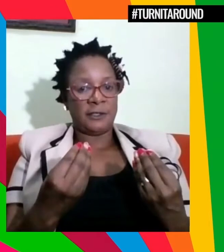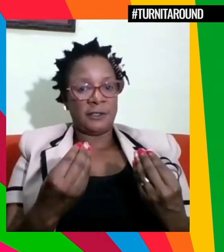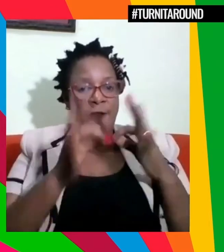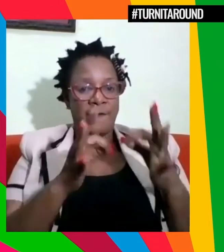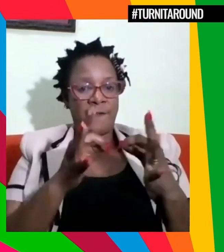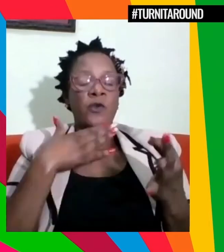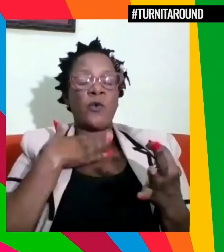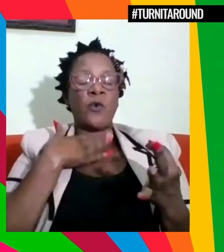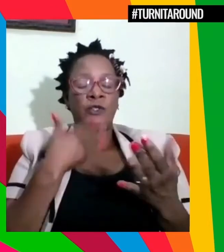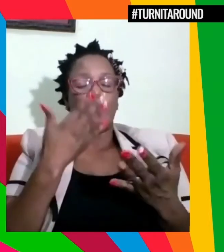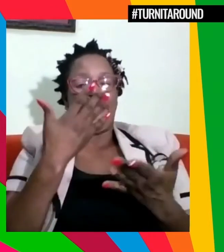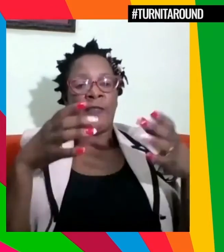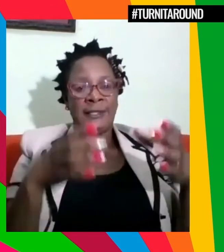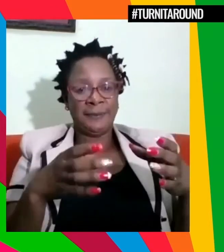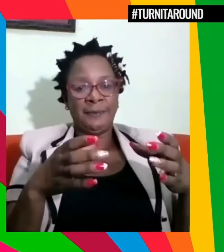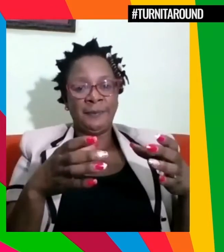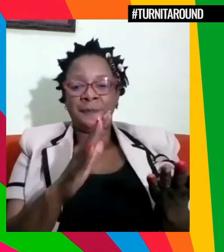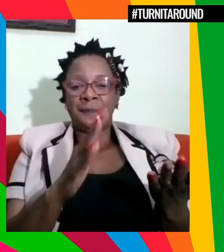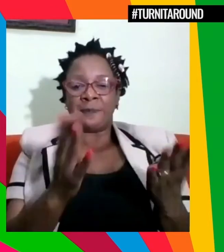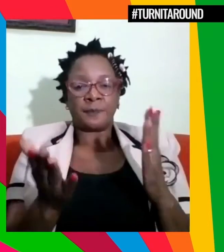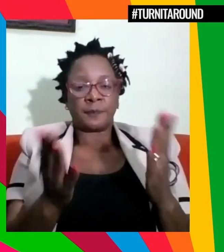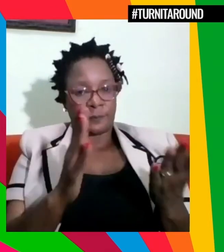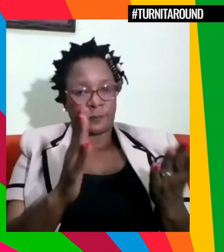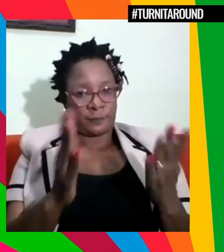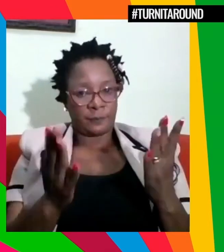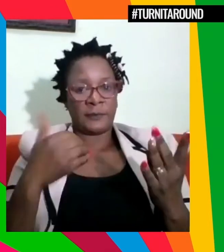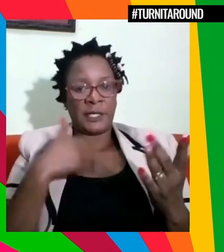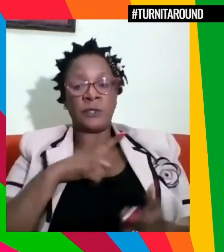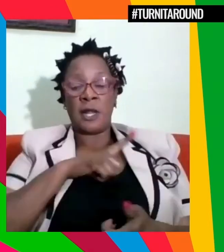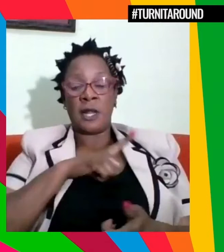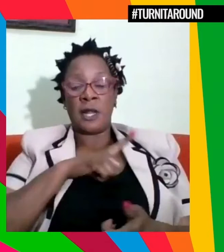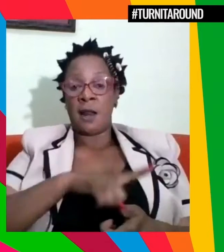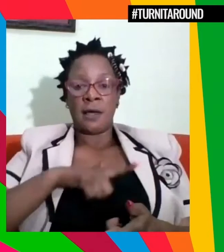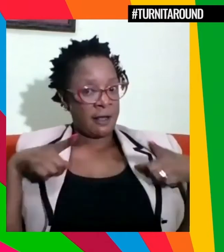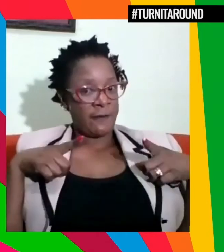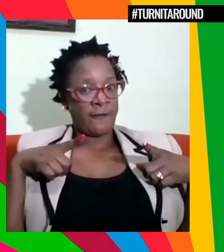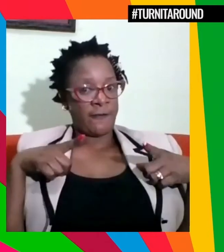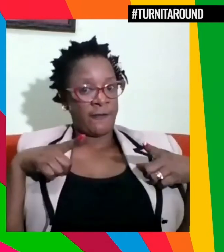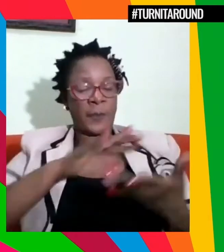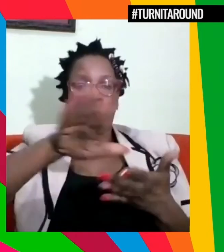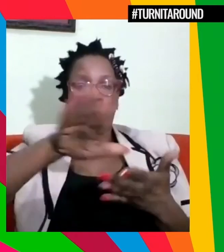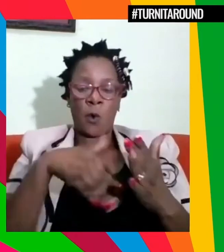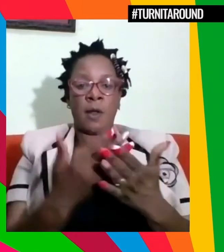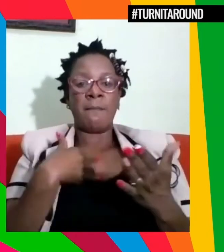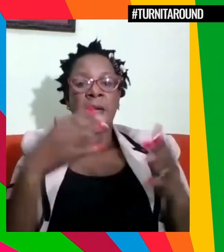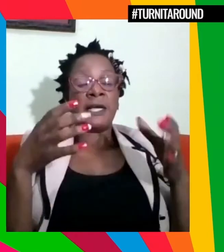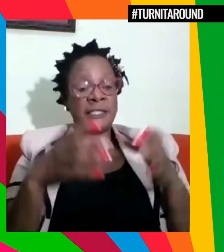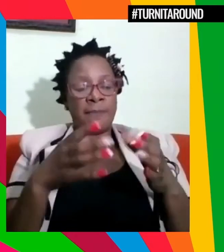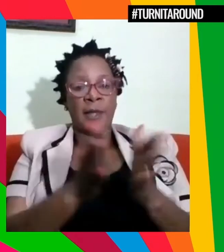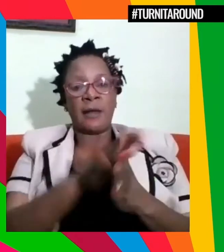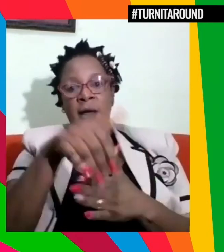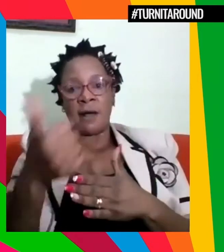mí la inclusión significa ser parte del equipo. Yo he tenido mucha suerte en mi vida. Mi equipo y